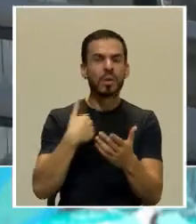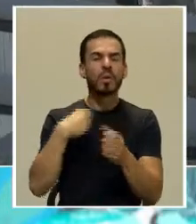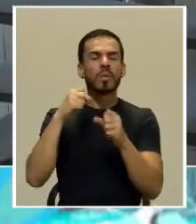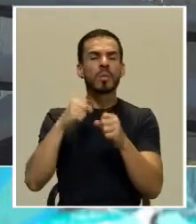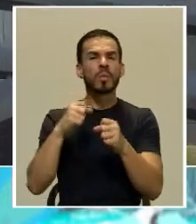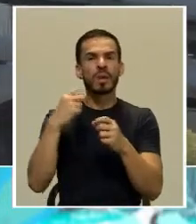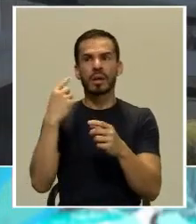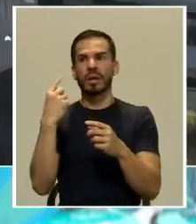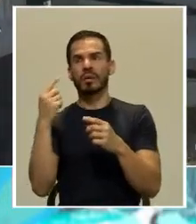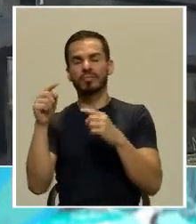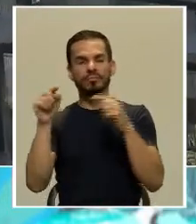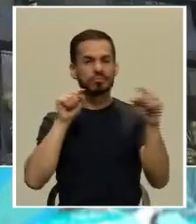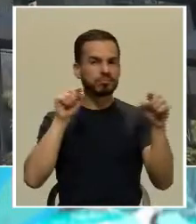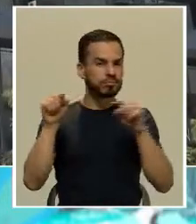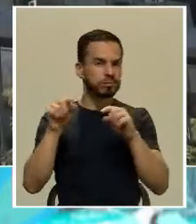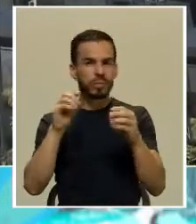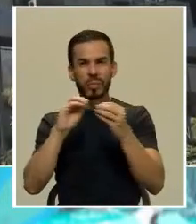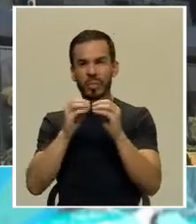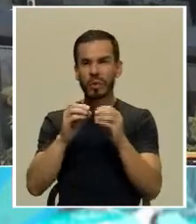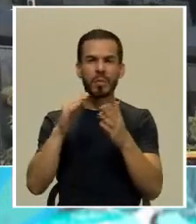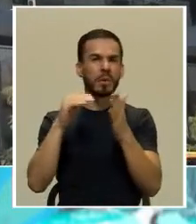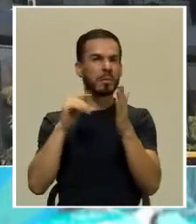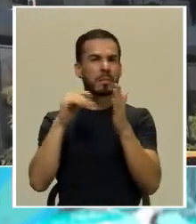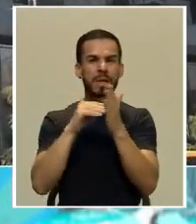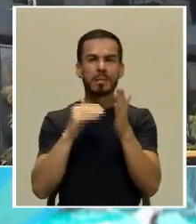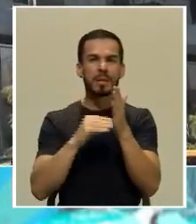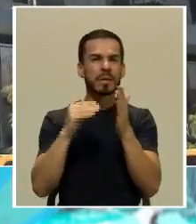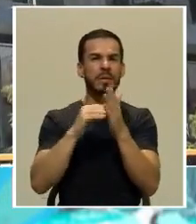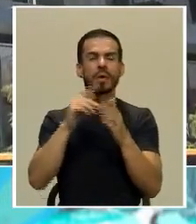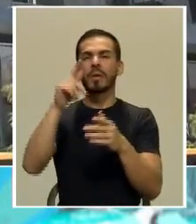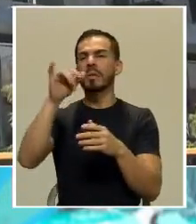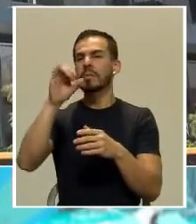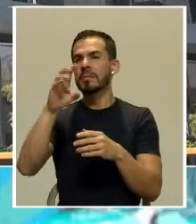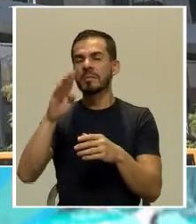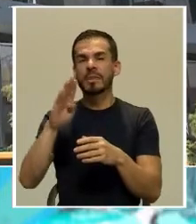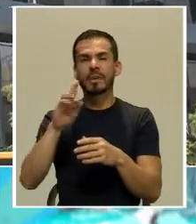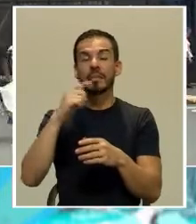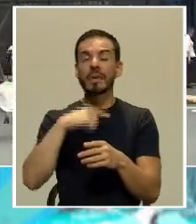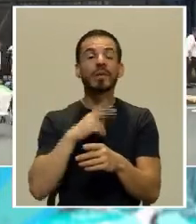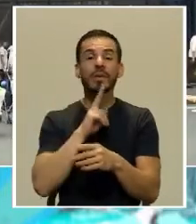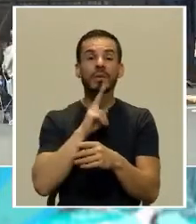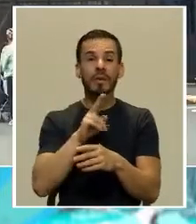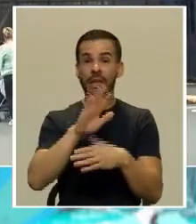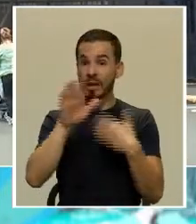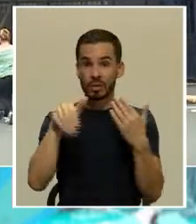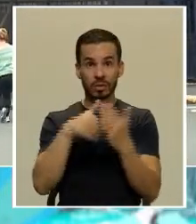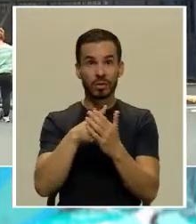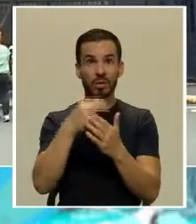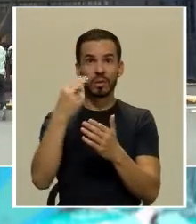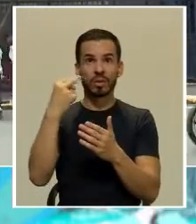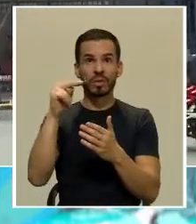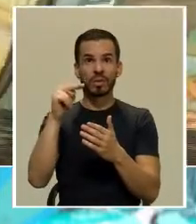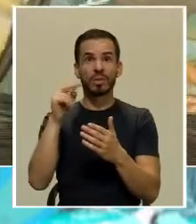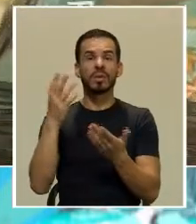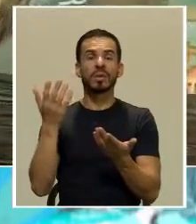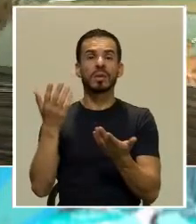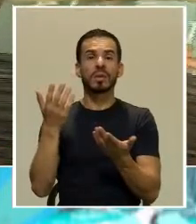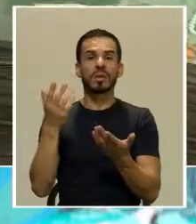uno puede irse mareando entre números de miles de millones, de puntos del PIB. Lo que es cierto es que todas las noticias